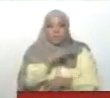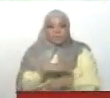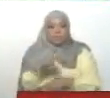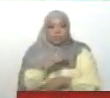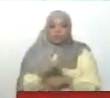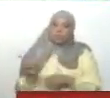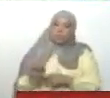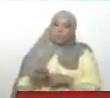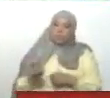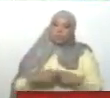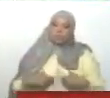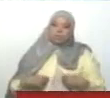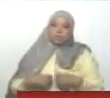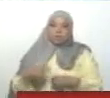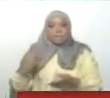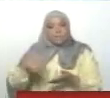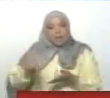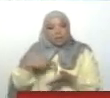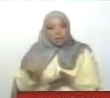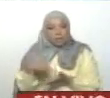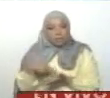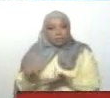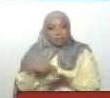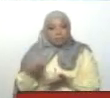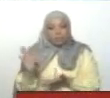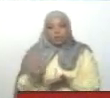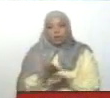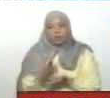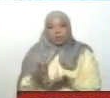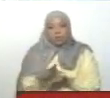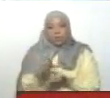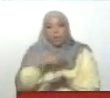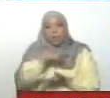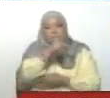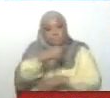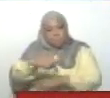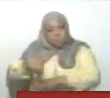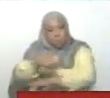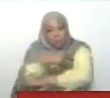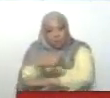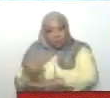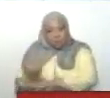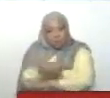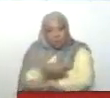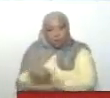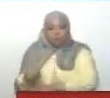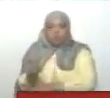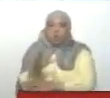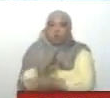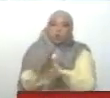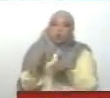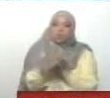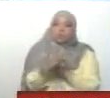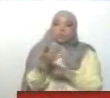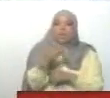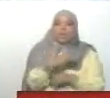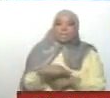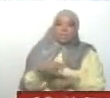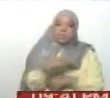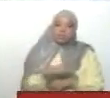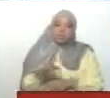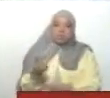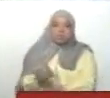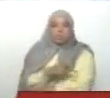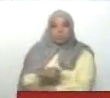Misión Baile. Canto y poesía, cultura popular venezolana. La misión